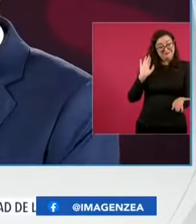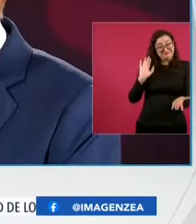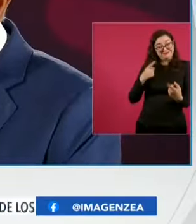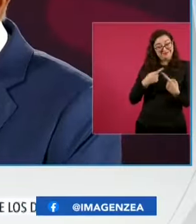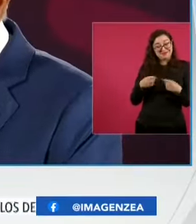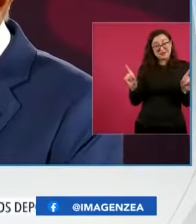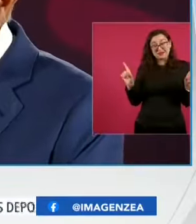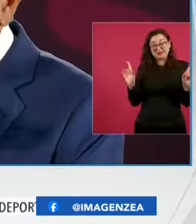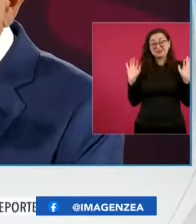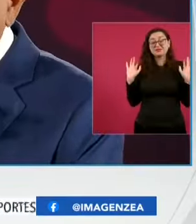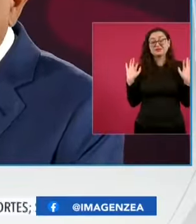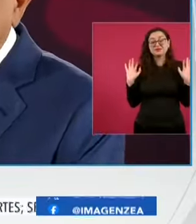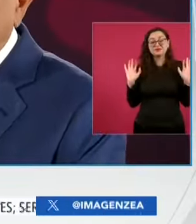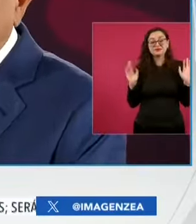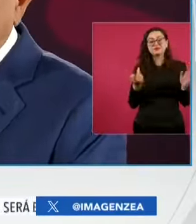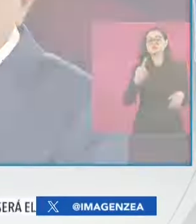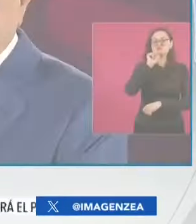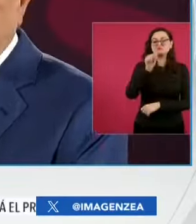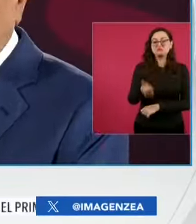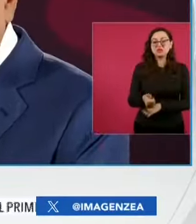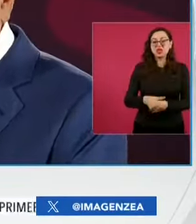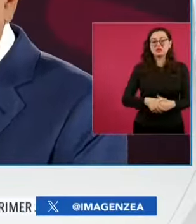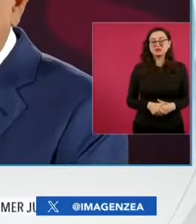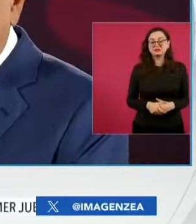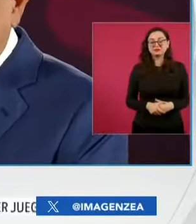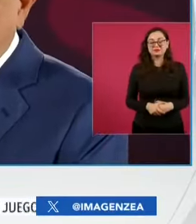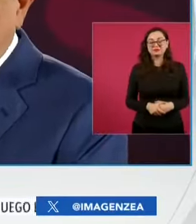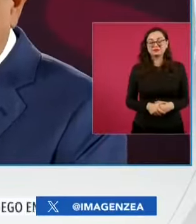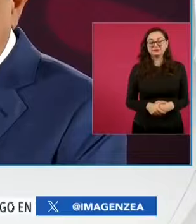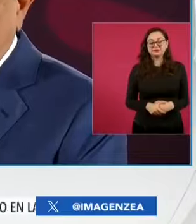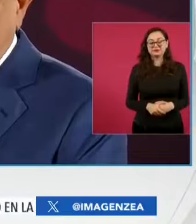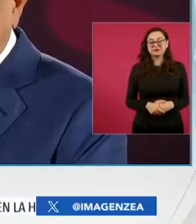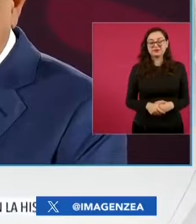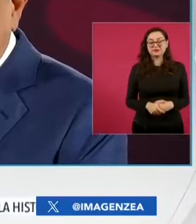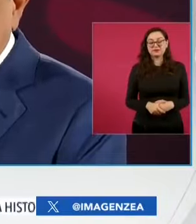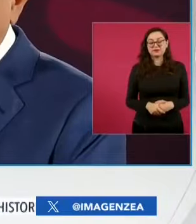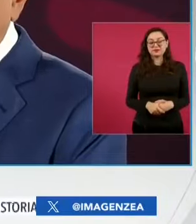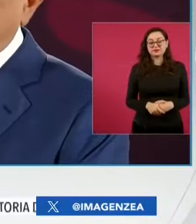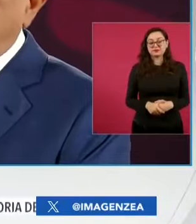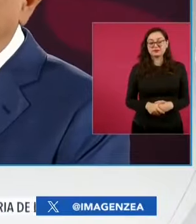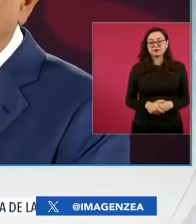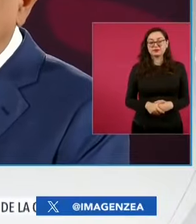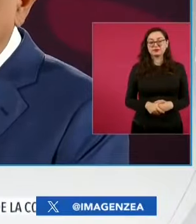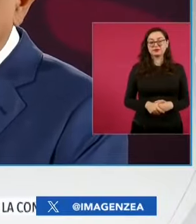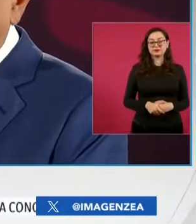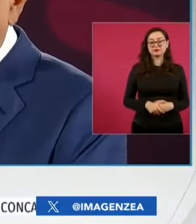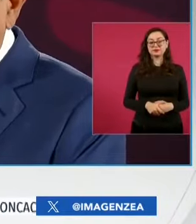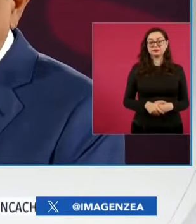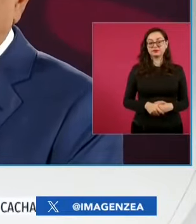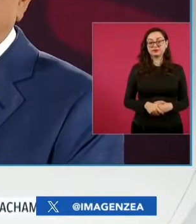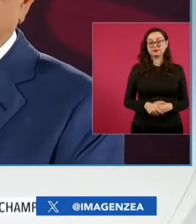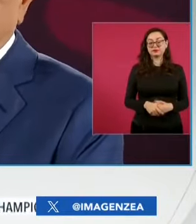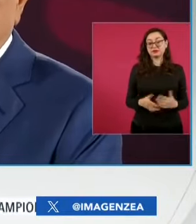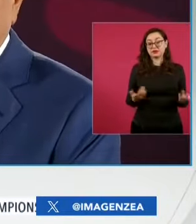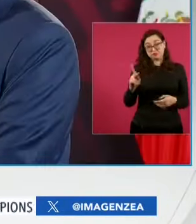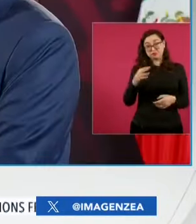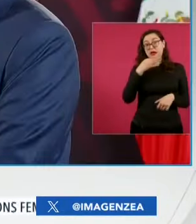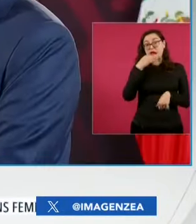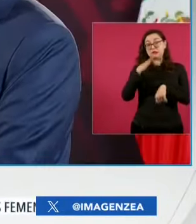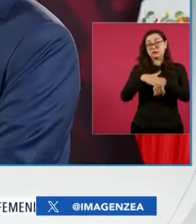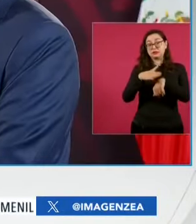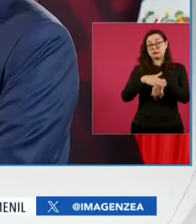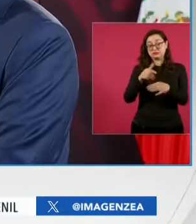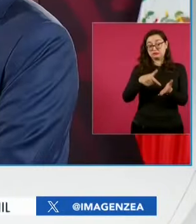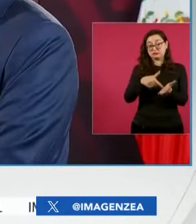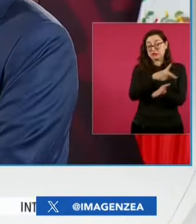no tenemos ningún problema, no más que queremos dejar de manifiesto que es completamente